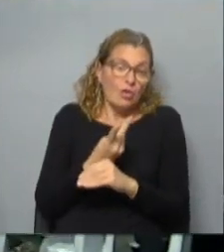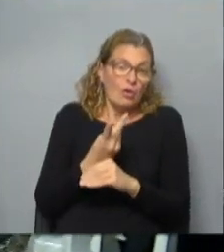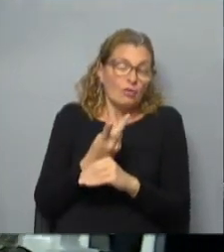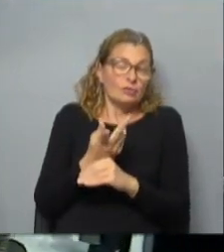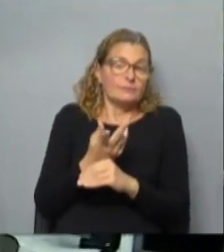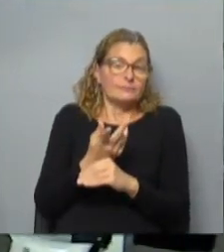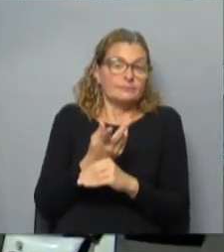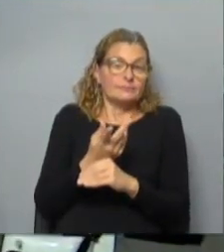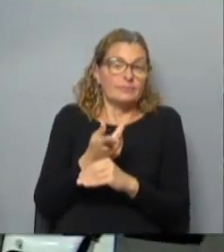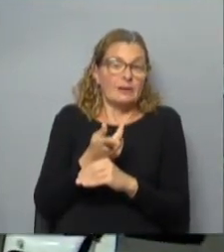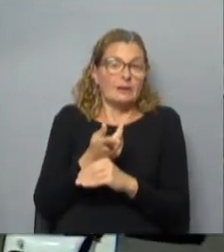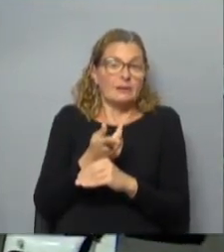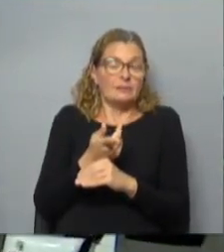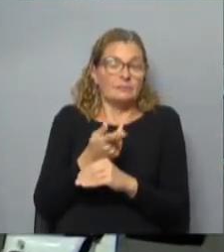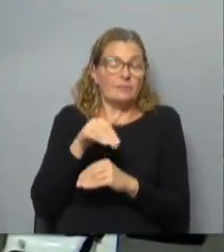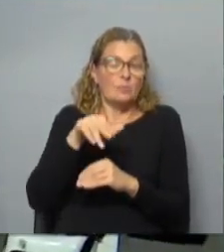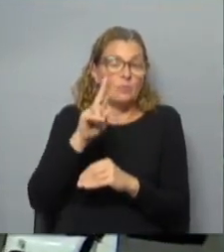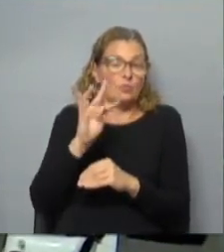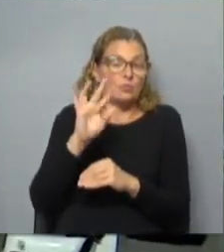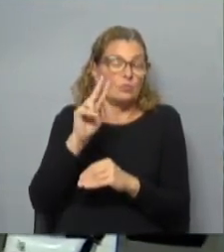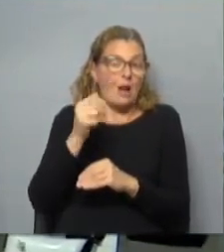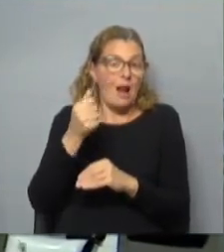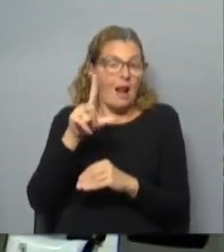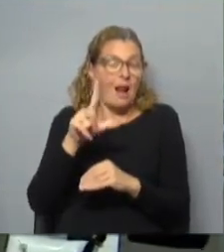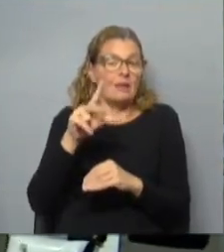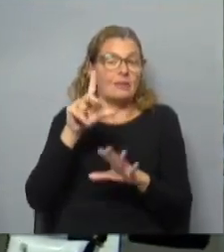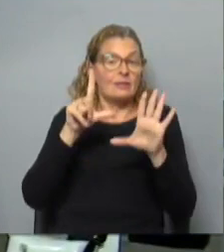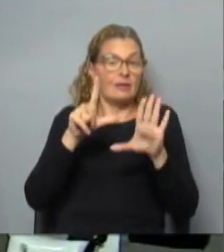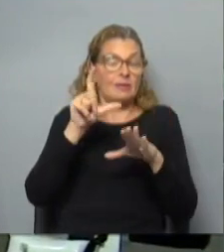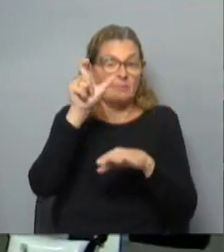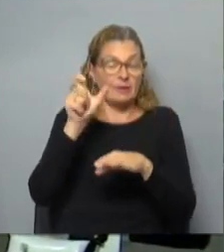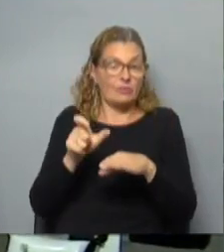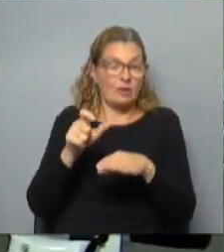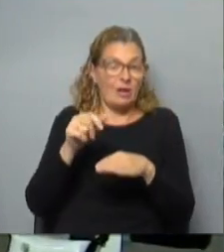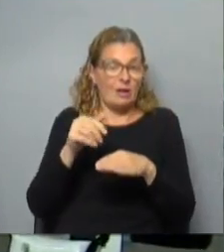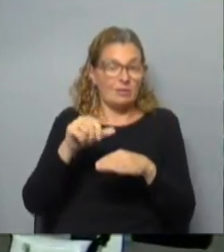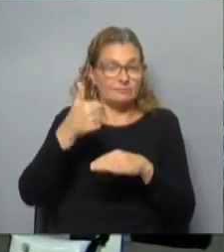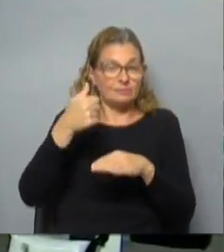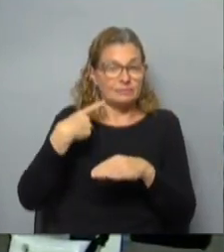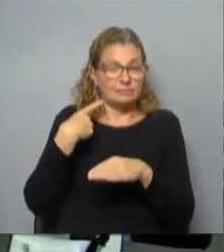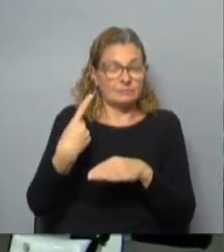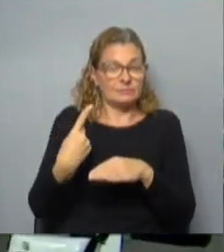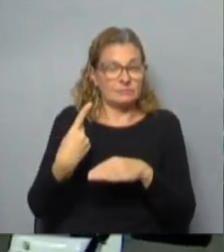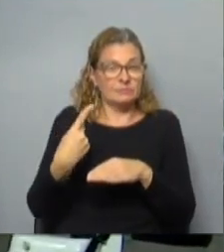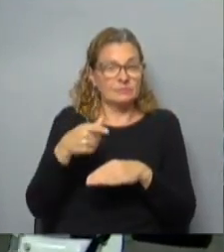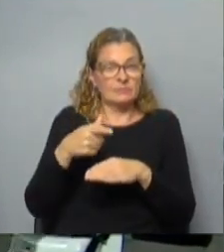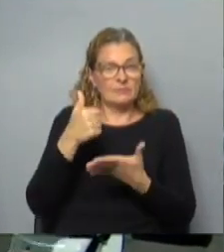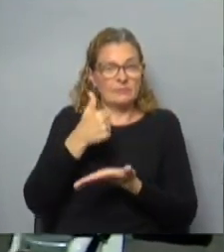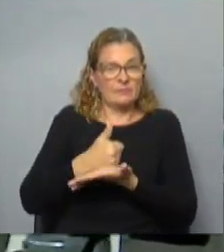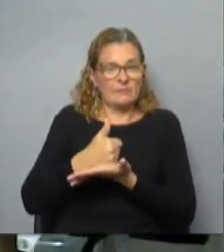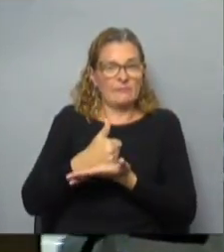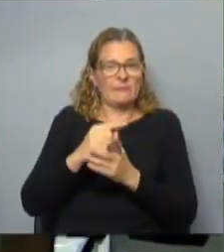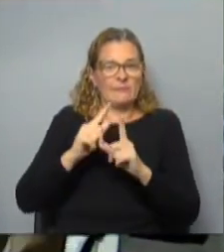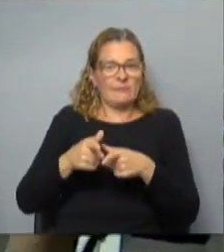la conducción de la de la mutual y los siete cargos que otorga la directiva acá que lo que hay es un trasfondo